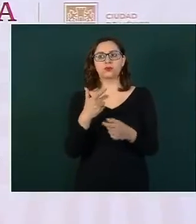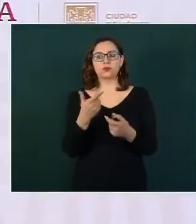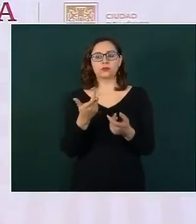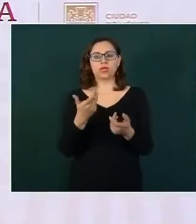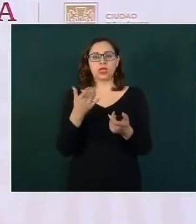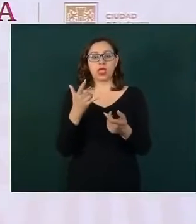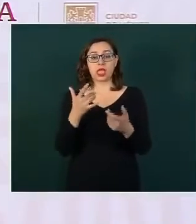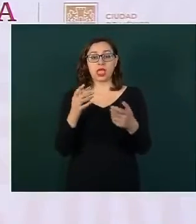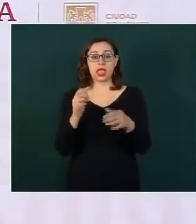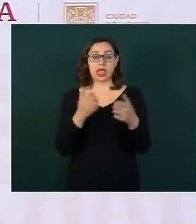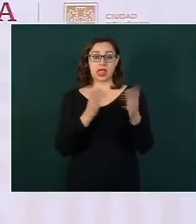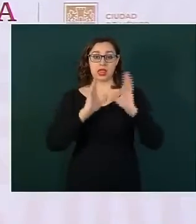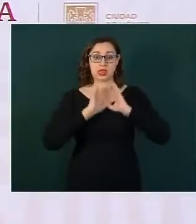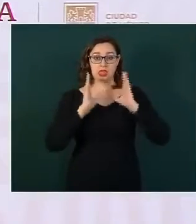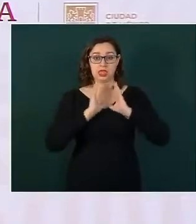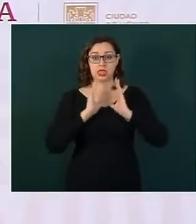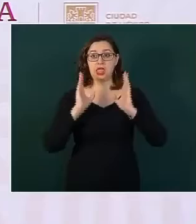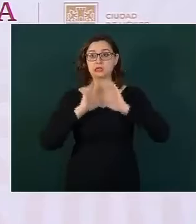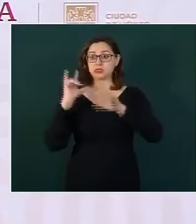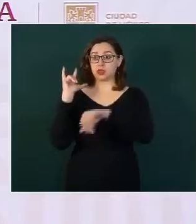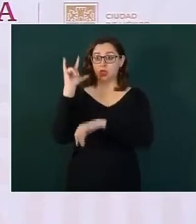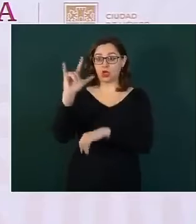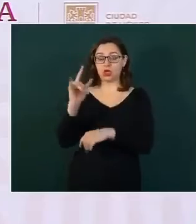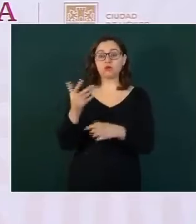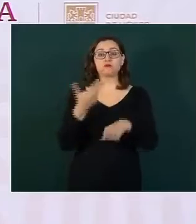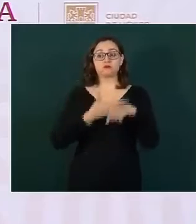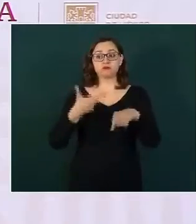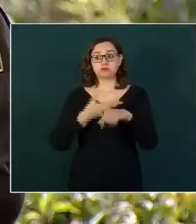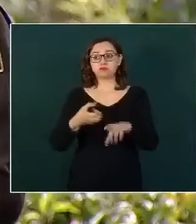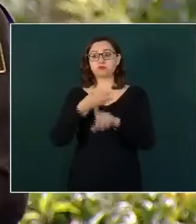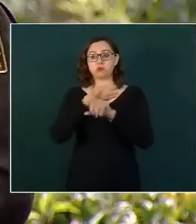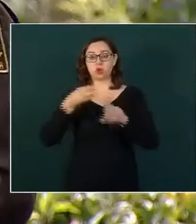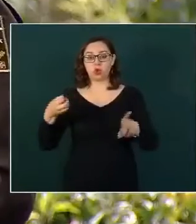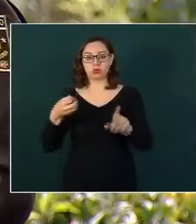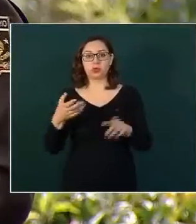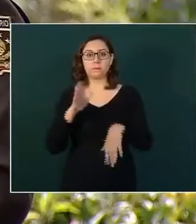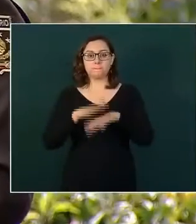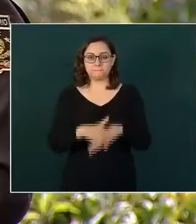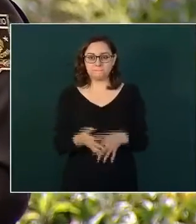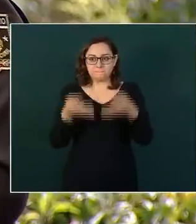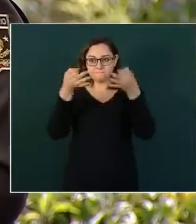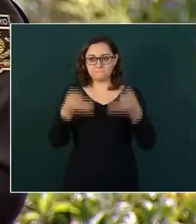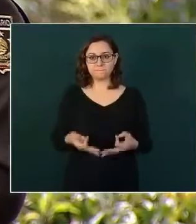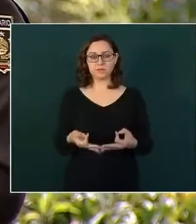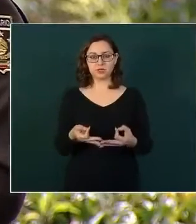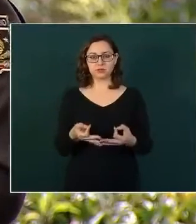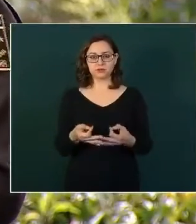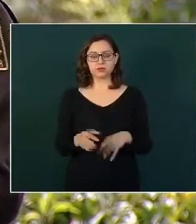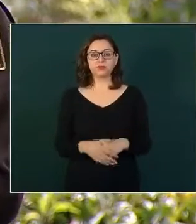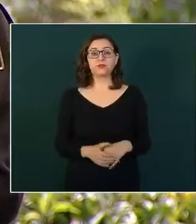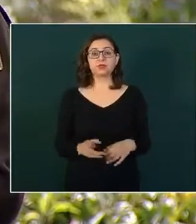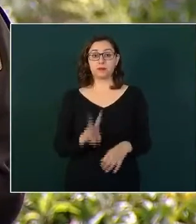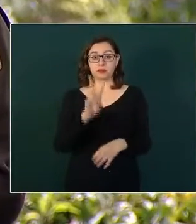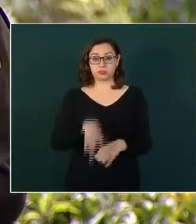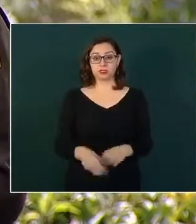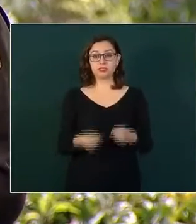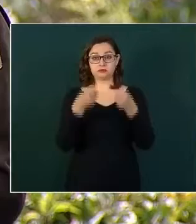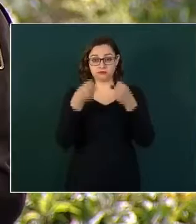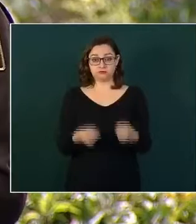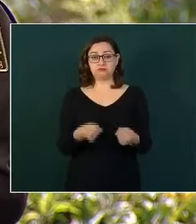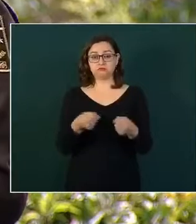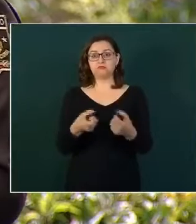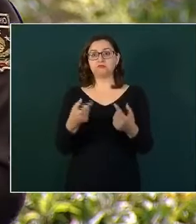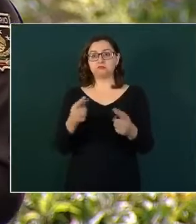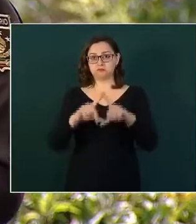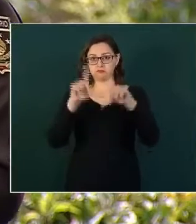que tendrán a partir de hoy una estructura funcional fortalecida. Tenga la certeza de que México está en el centro de